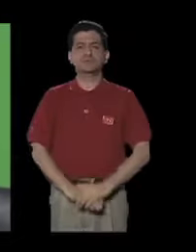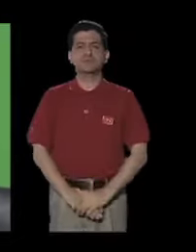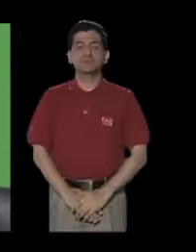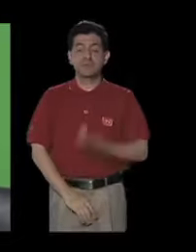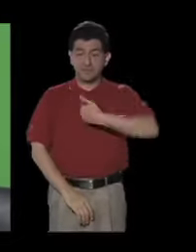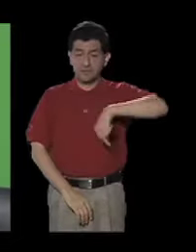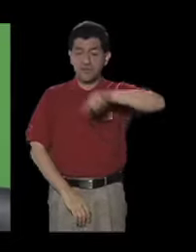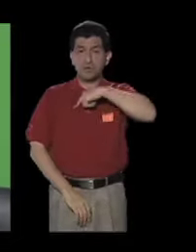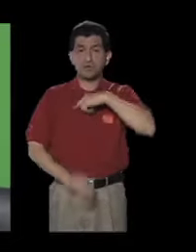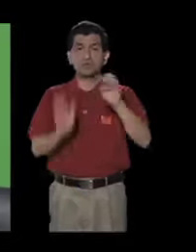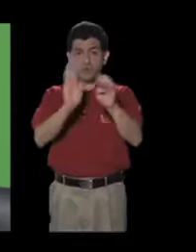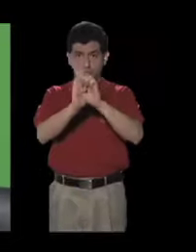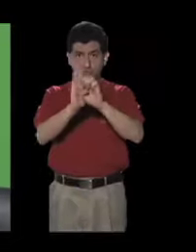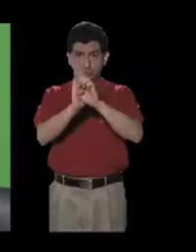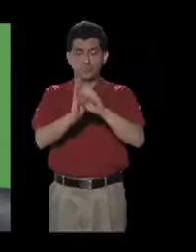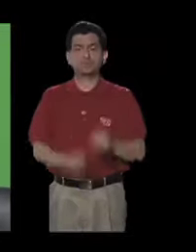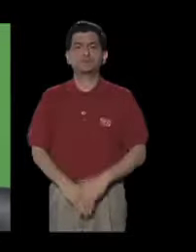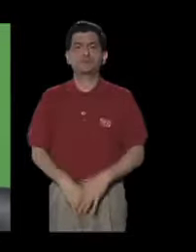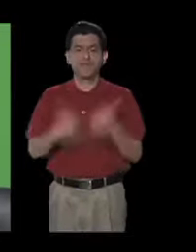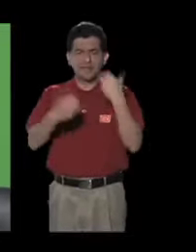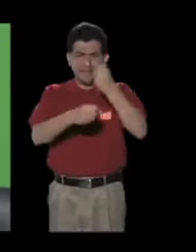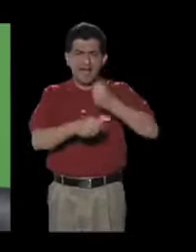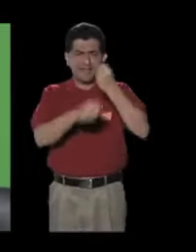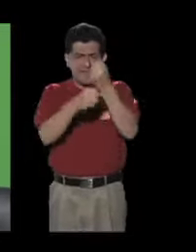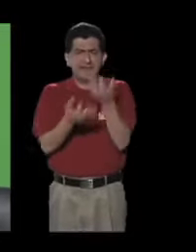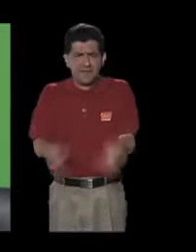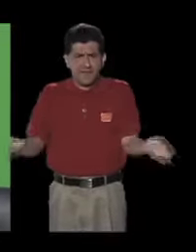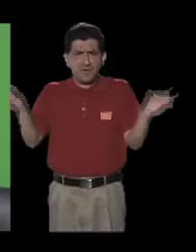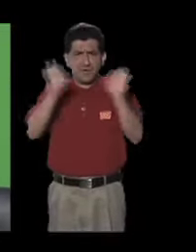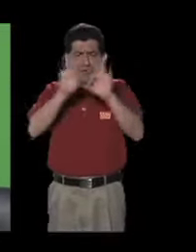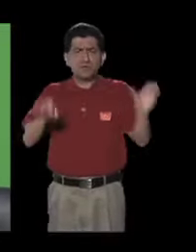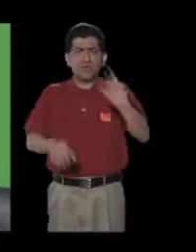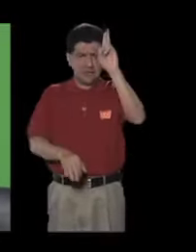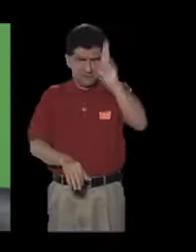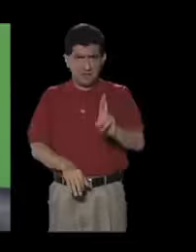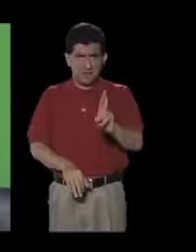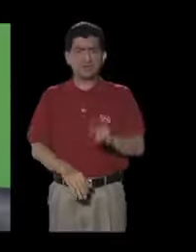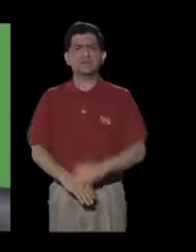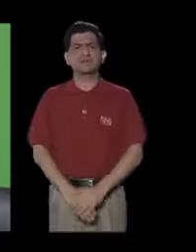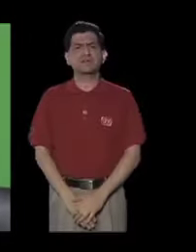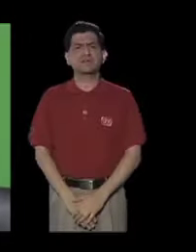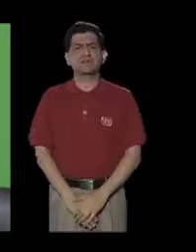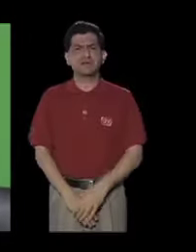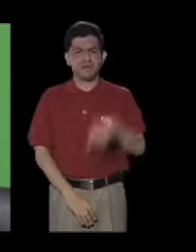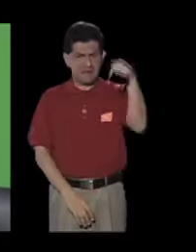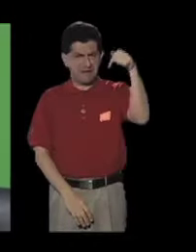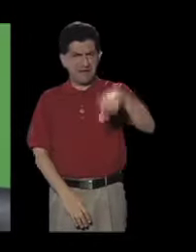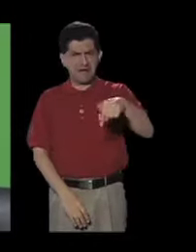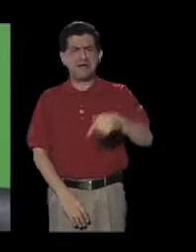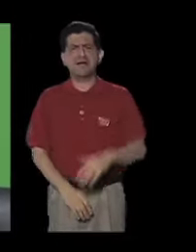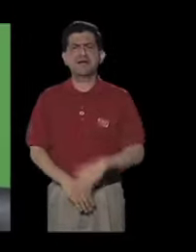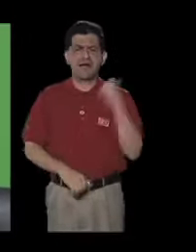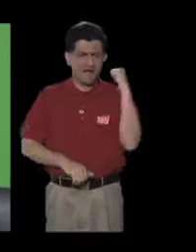porque realmente nosotros, por ejemplo, hemos hecho un trabajo muy importante y en Costa Rica hay algunos